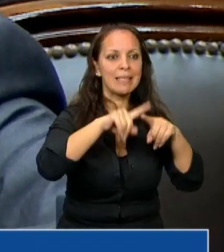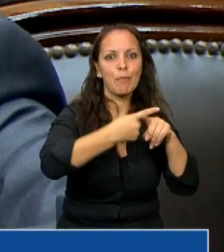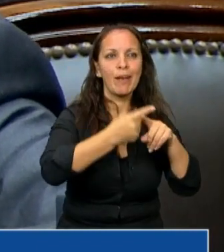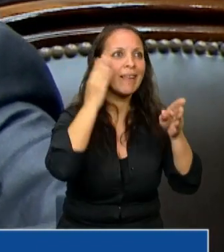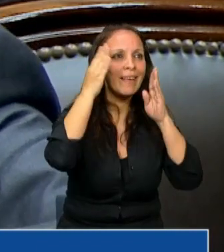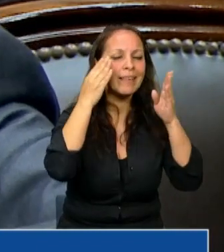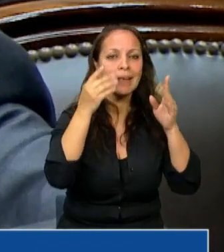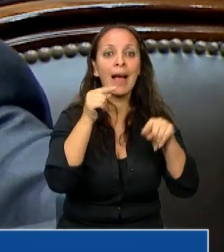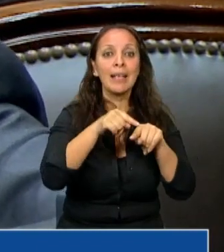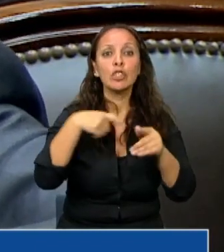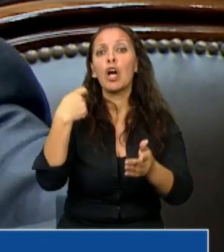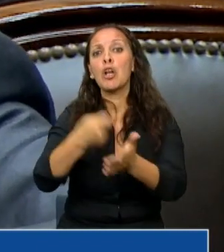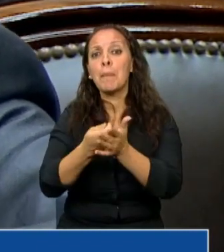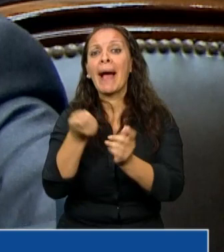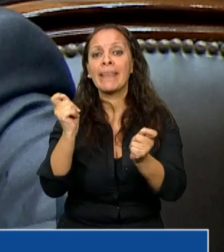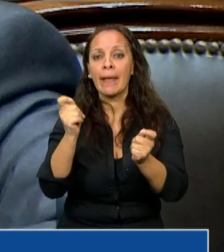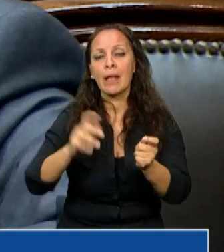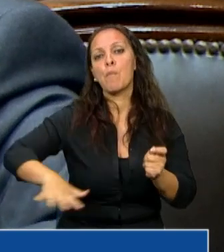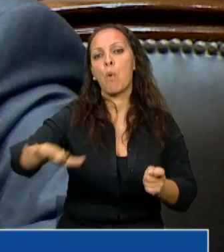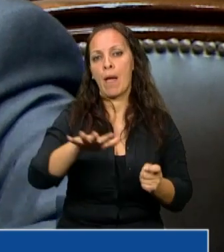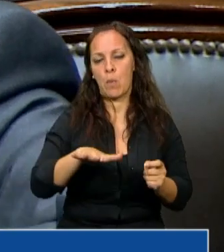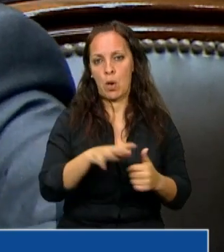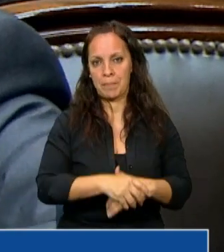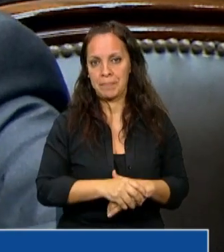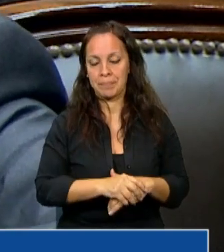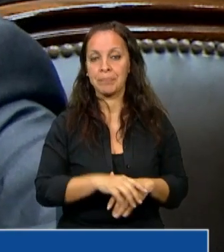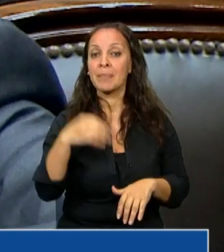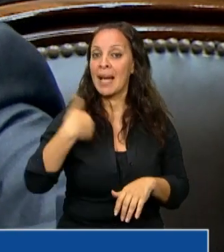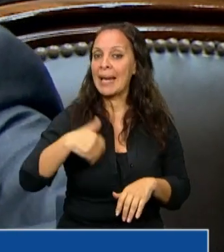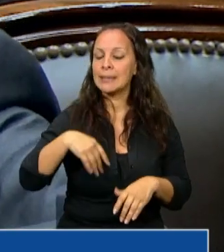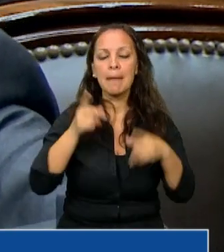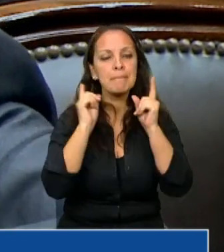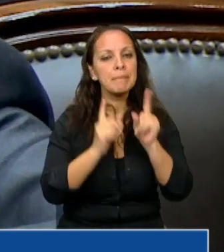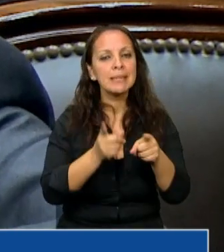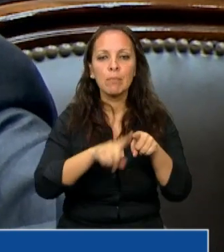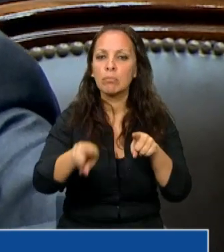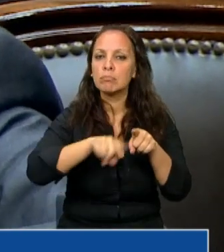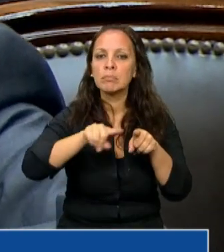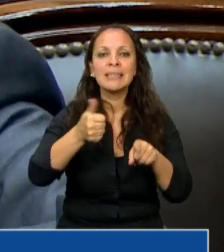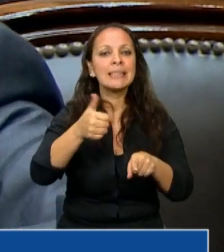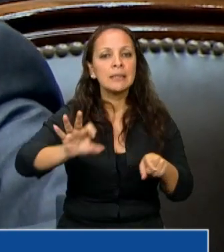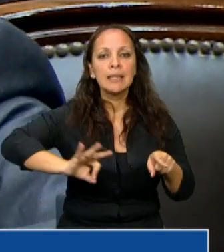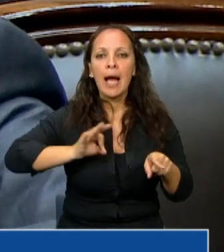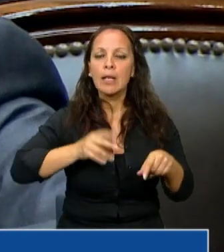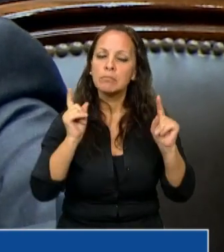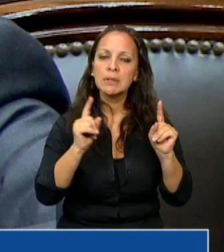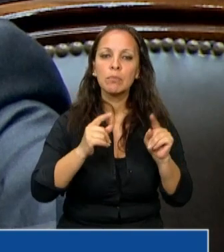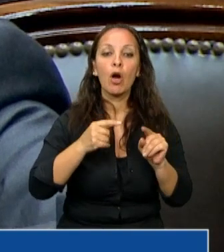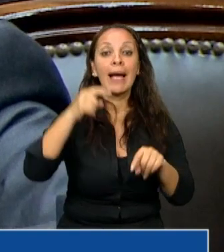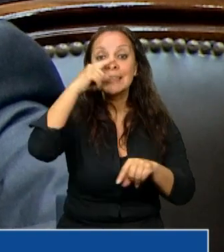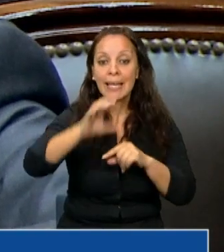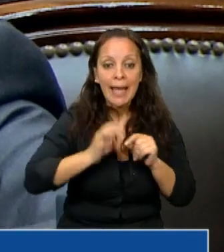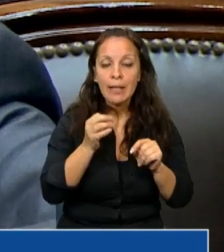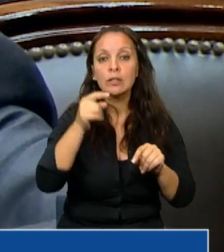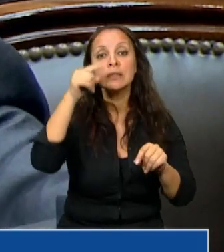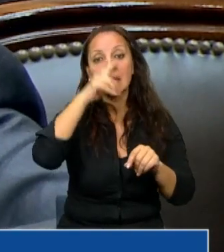purgan los teorizadores, sino los pueblos. Argentina repite de hace más de 60 años lo mismo, con crisis cada 7 años y